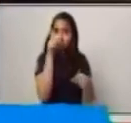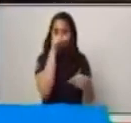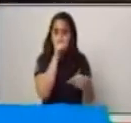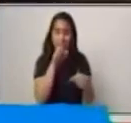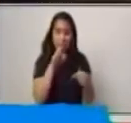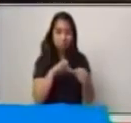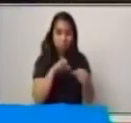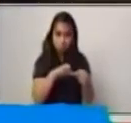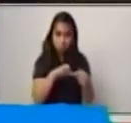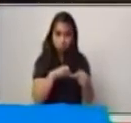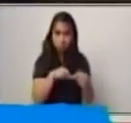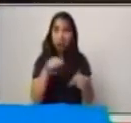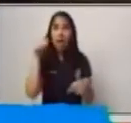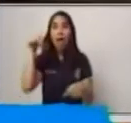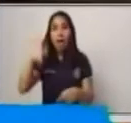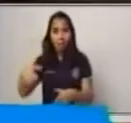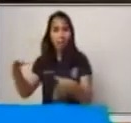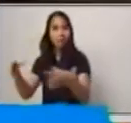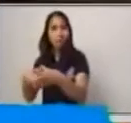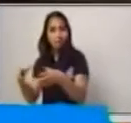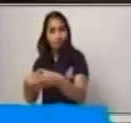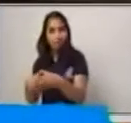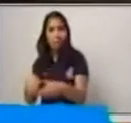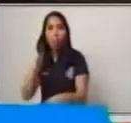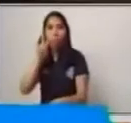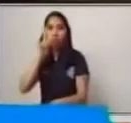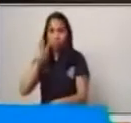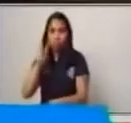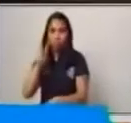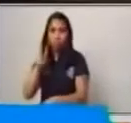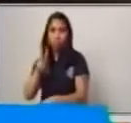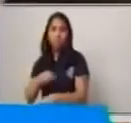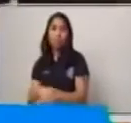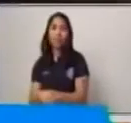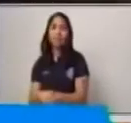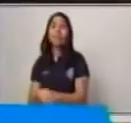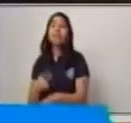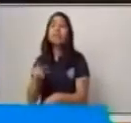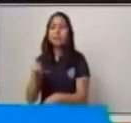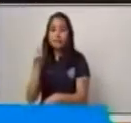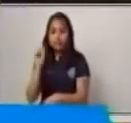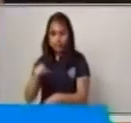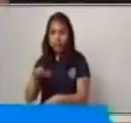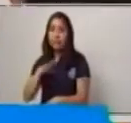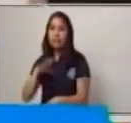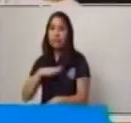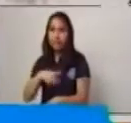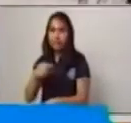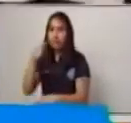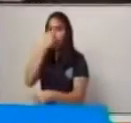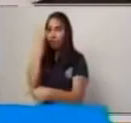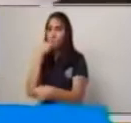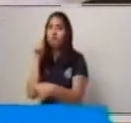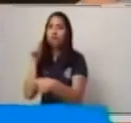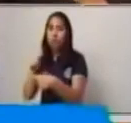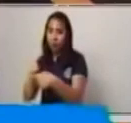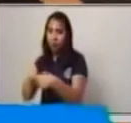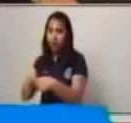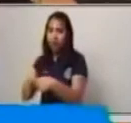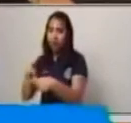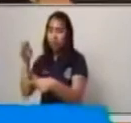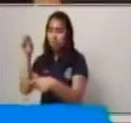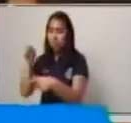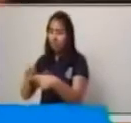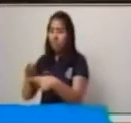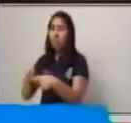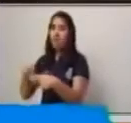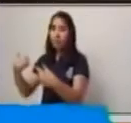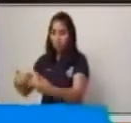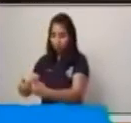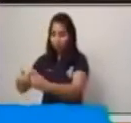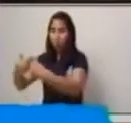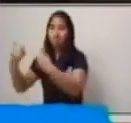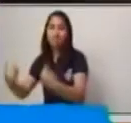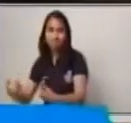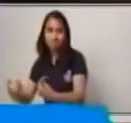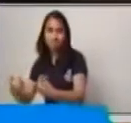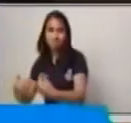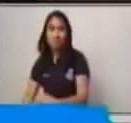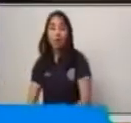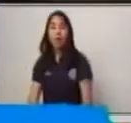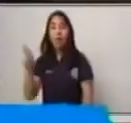que la bimembre puede dividirse en sujeto y predicado. Y el sujeto tiene